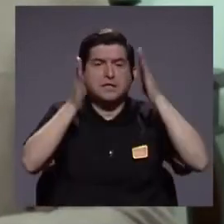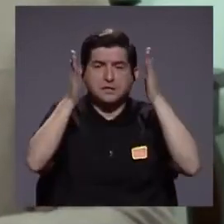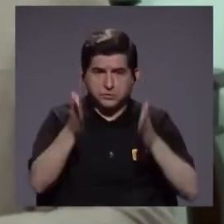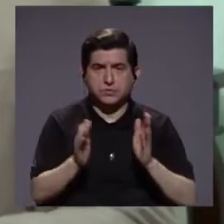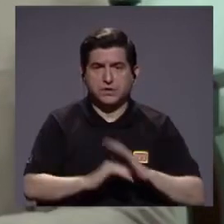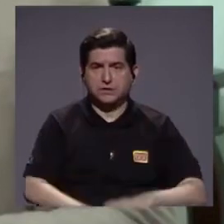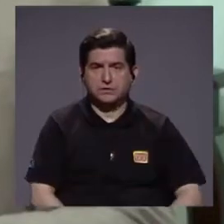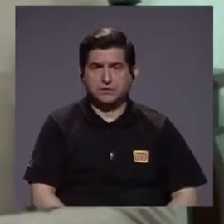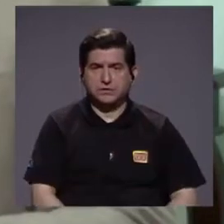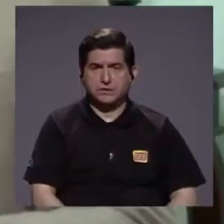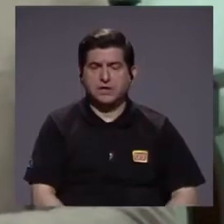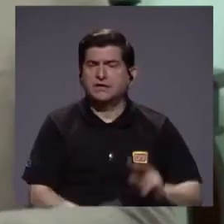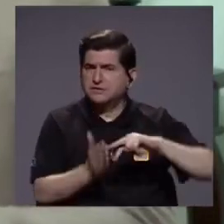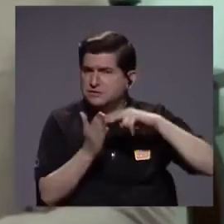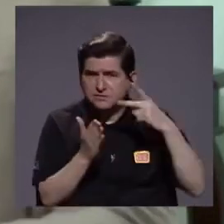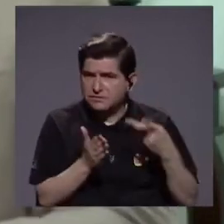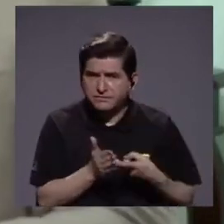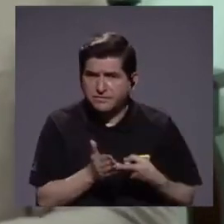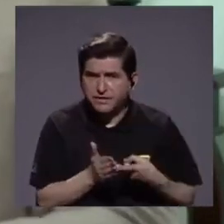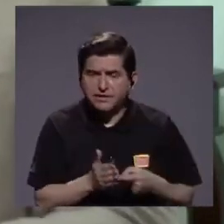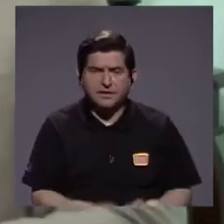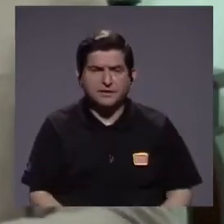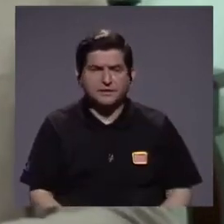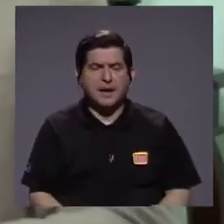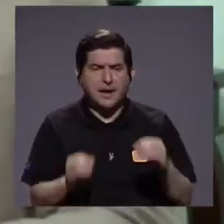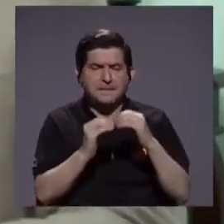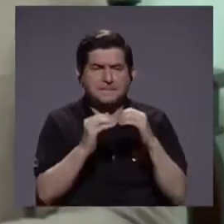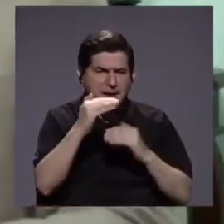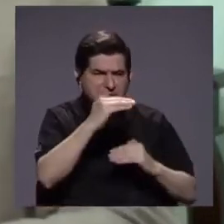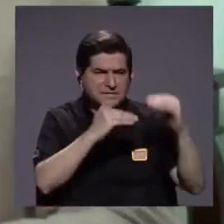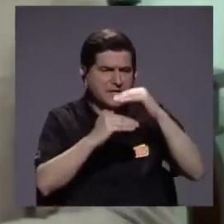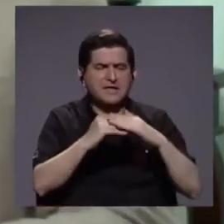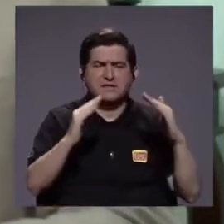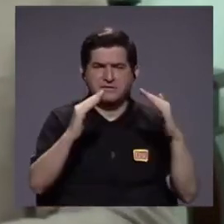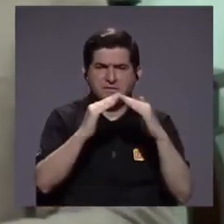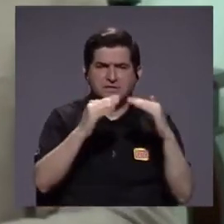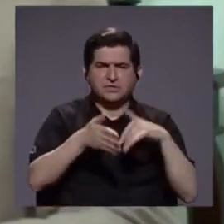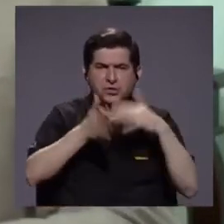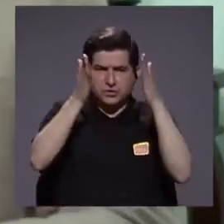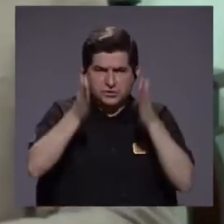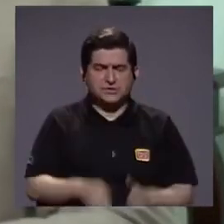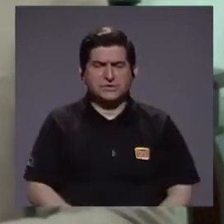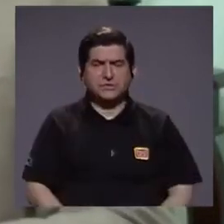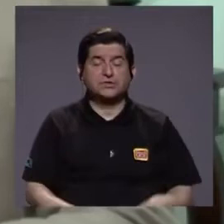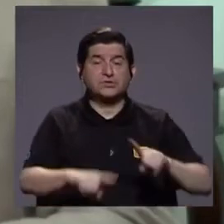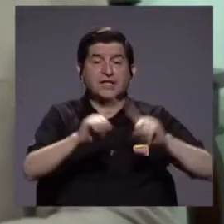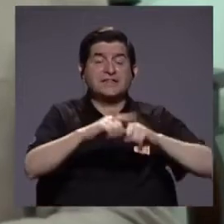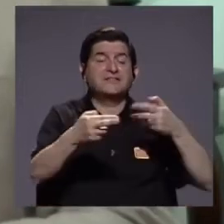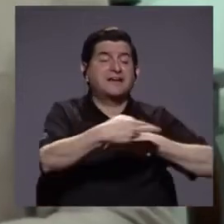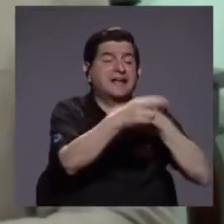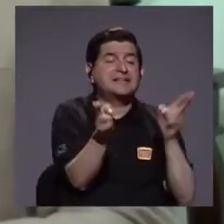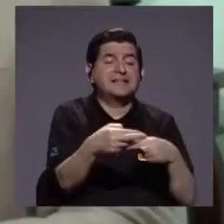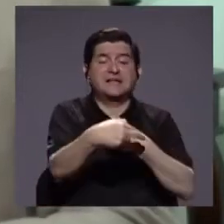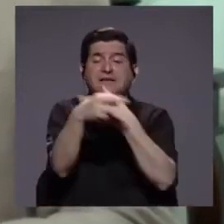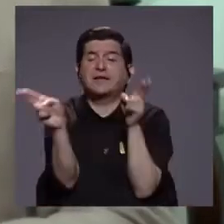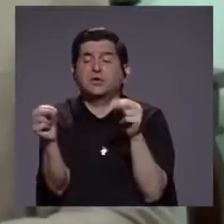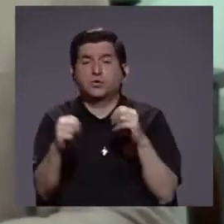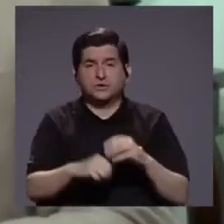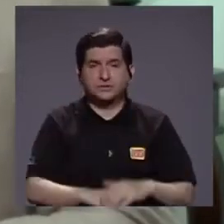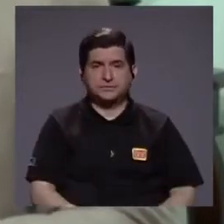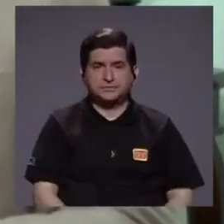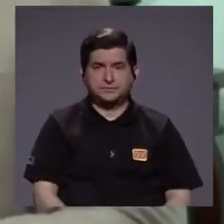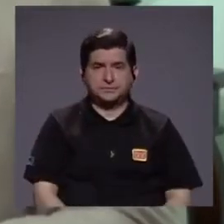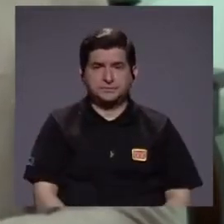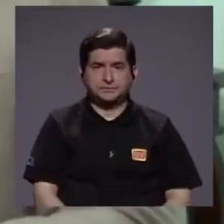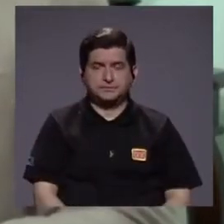estudiantiles. Hablamos de más residencias estudiantiles, sobre todo en las regiones. ¿Qué